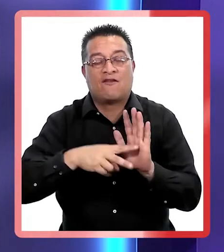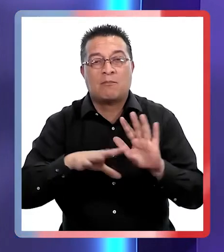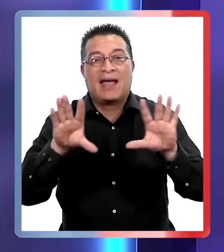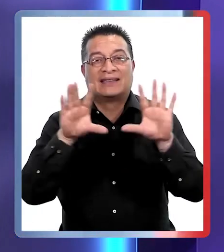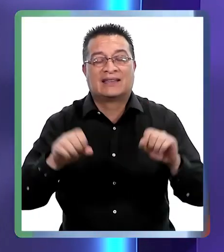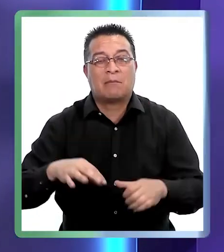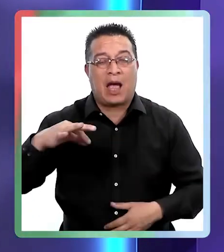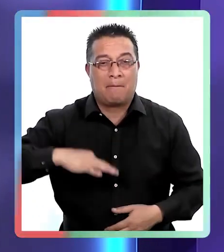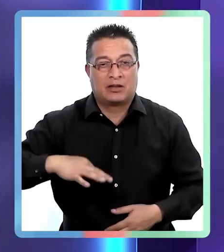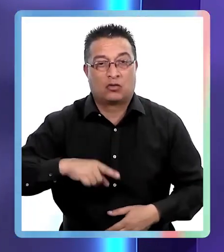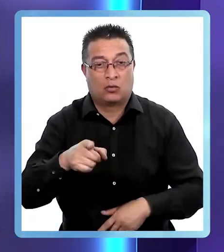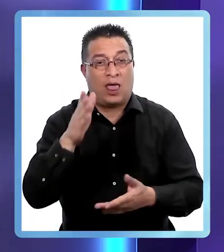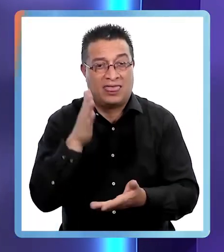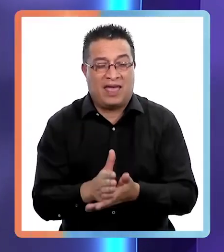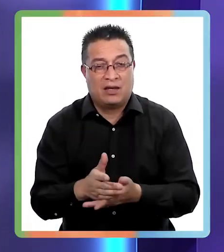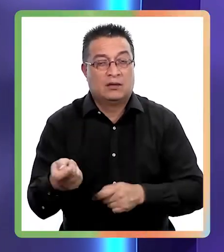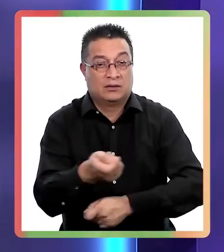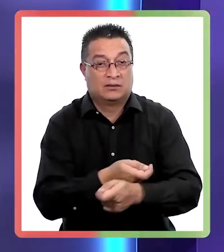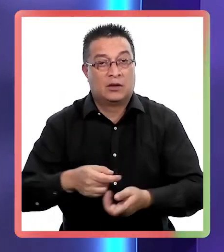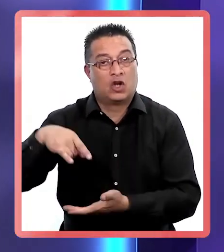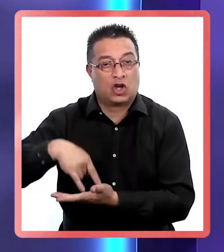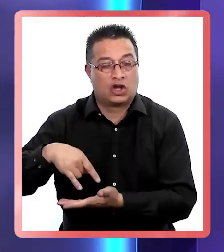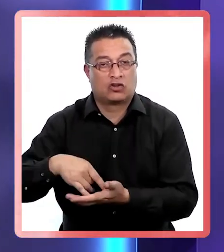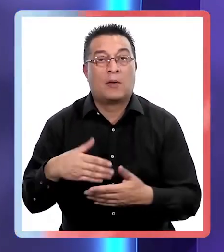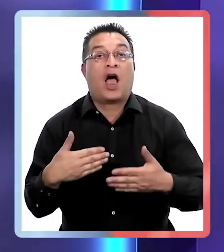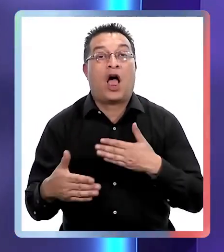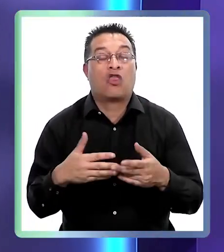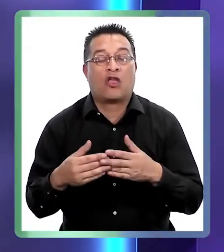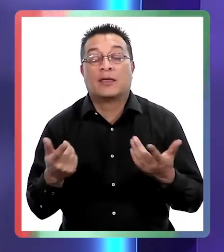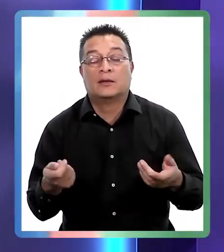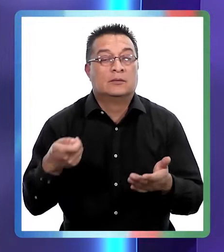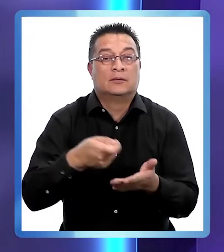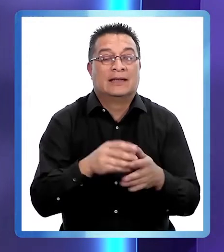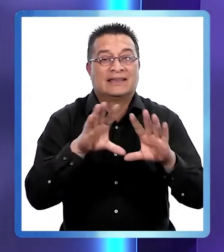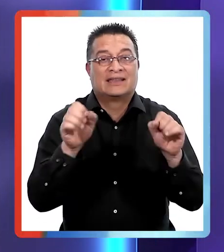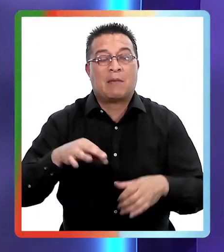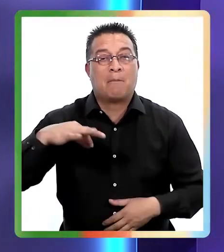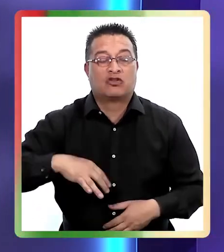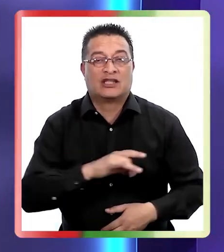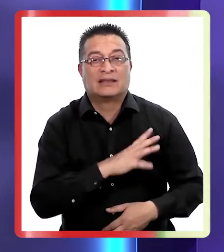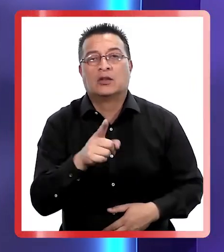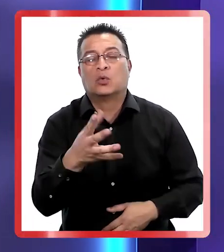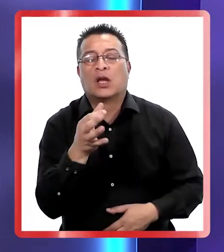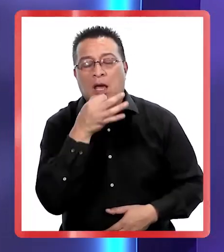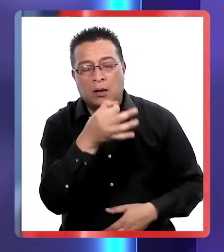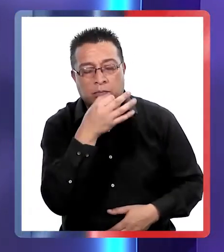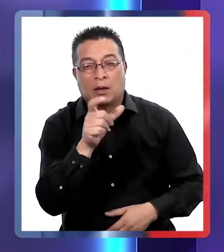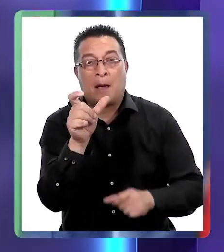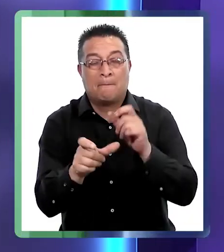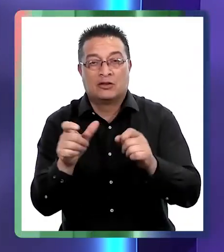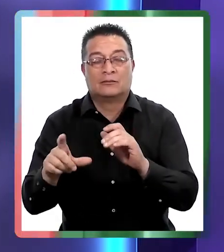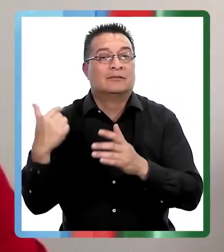pensiones. Usted va a tener que negociar con el Congreso muy probablemente hacia dónde va a ir el sistema de pensiones de Chile. ¿Qué mensaje le gustaría enviarle a los